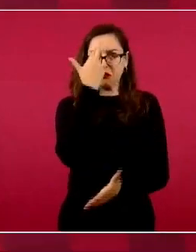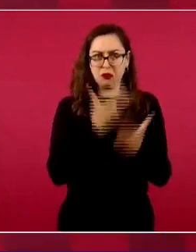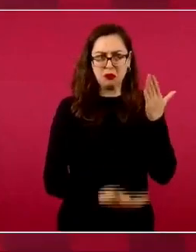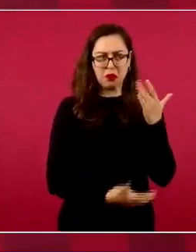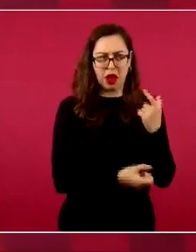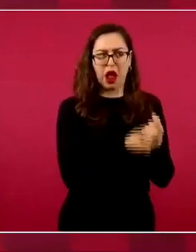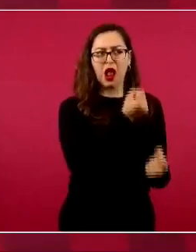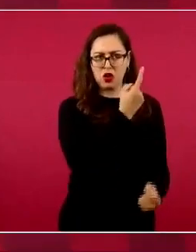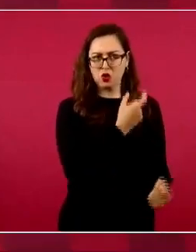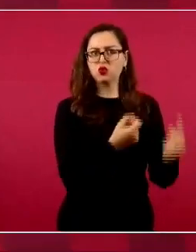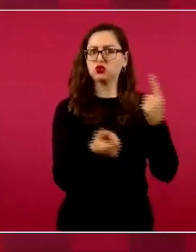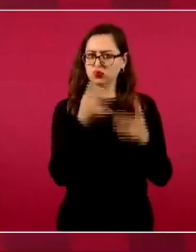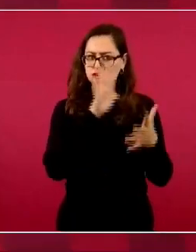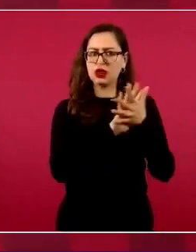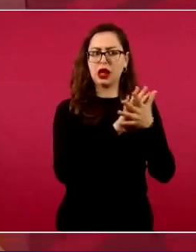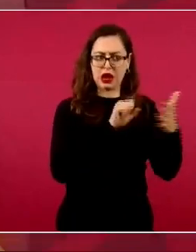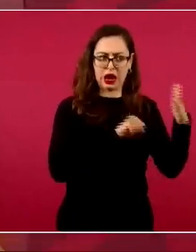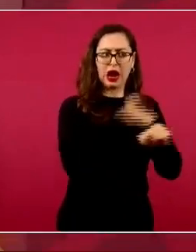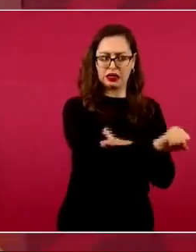no.